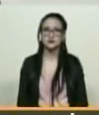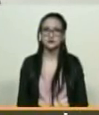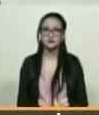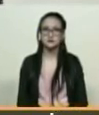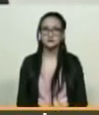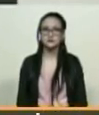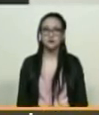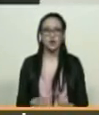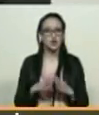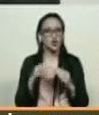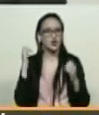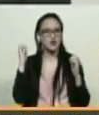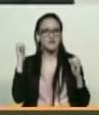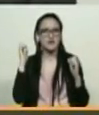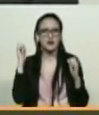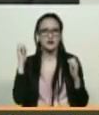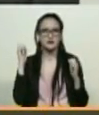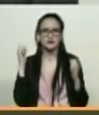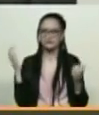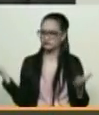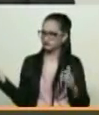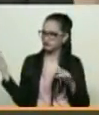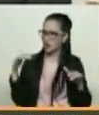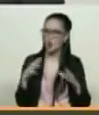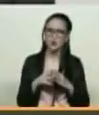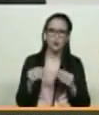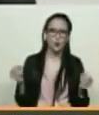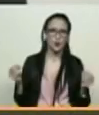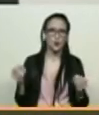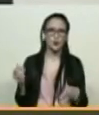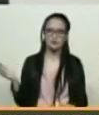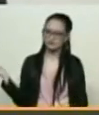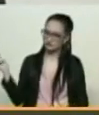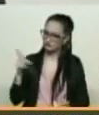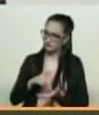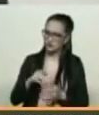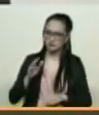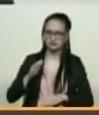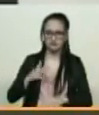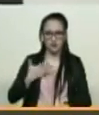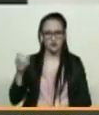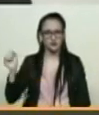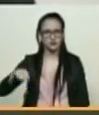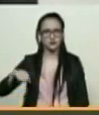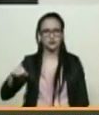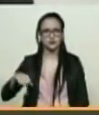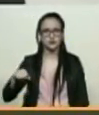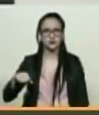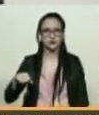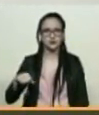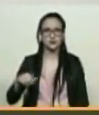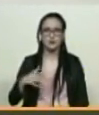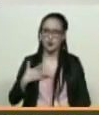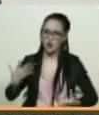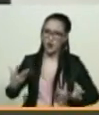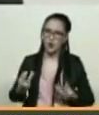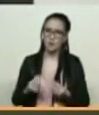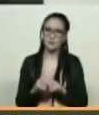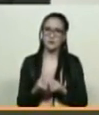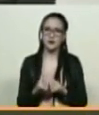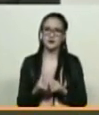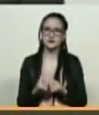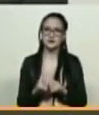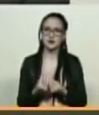del proceso, que vengan todas y todos, que vengan quienes de buena fe quieran estar y acompañar